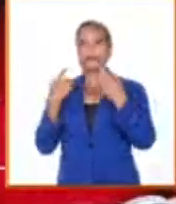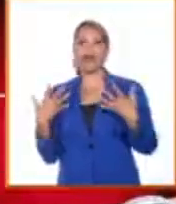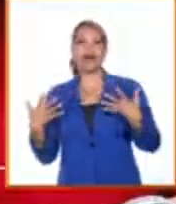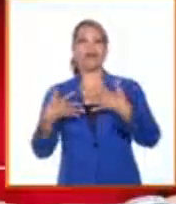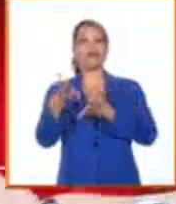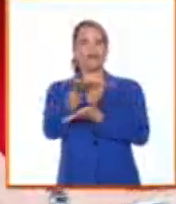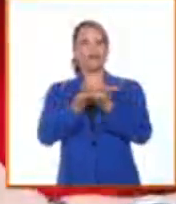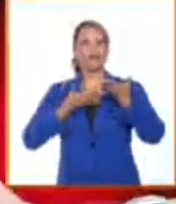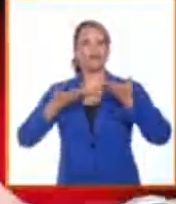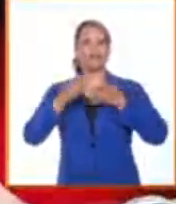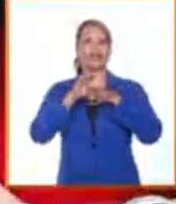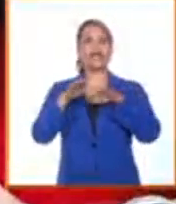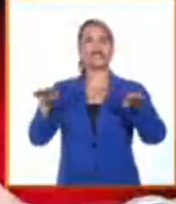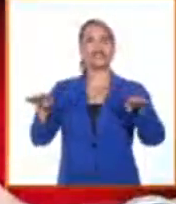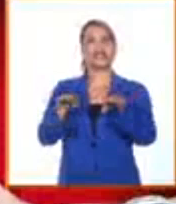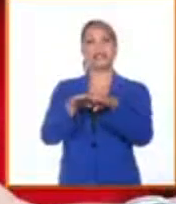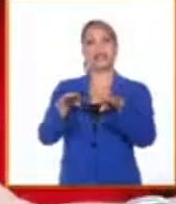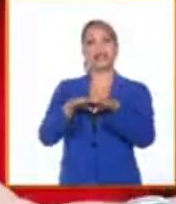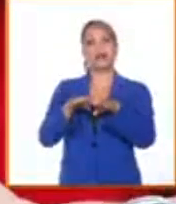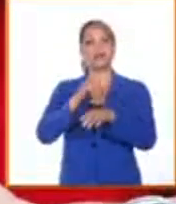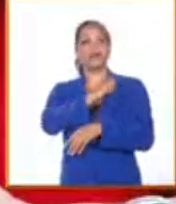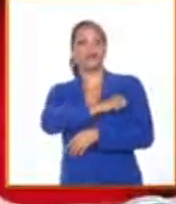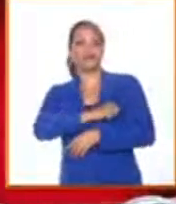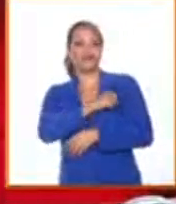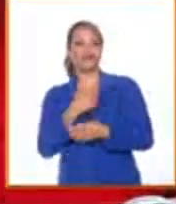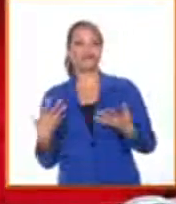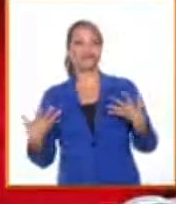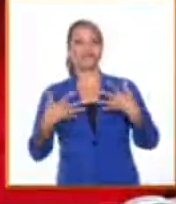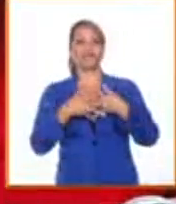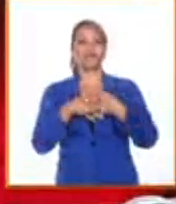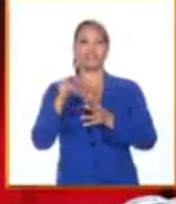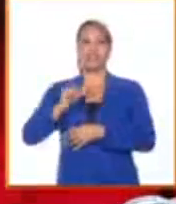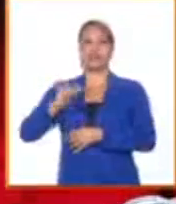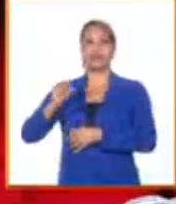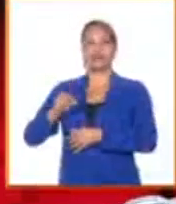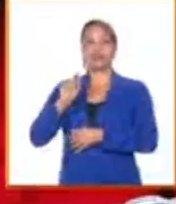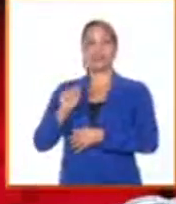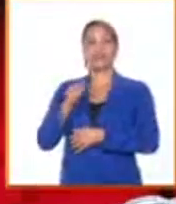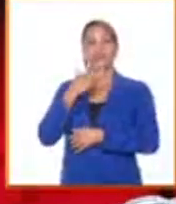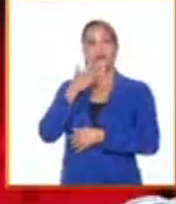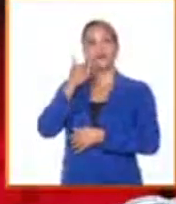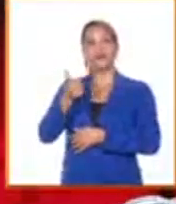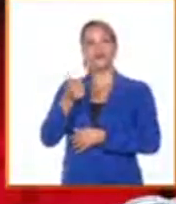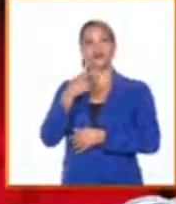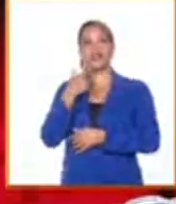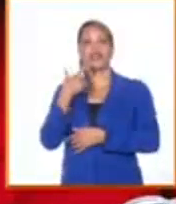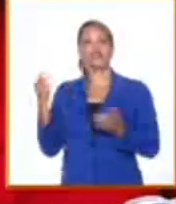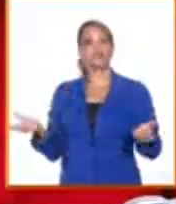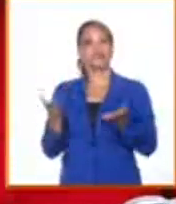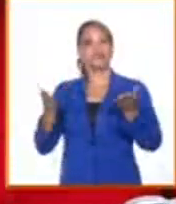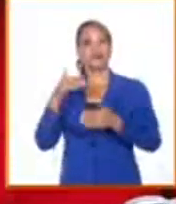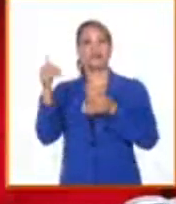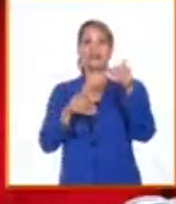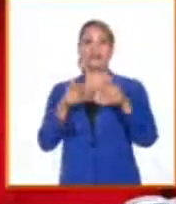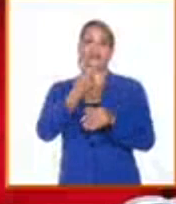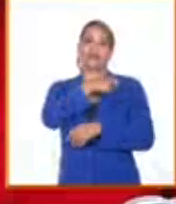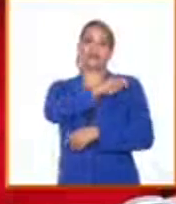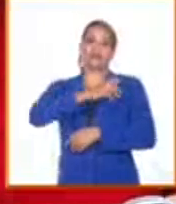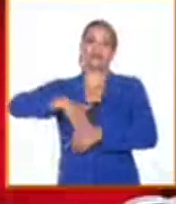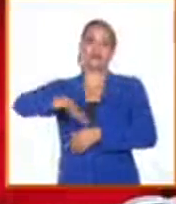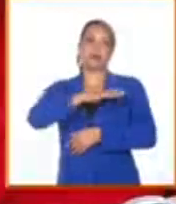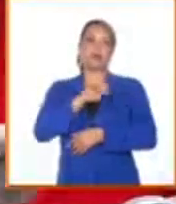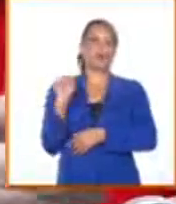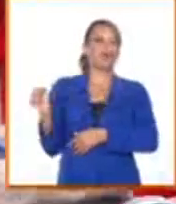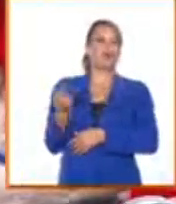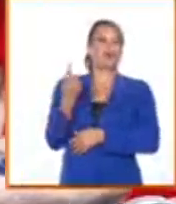armoniosas, estables, afectuosa entre las personas, motiva más a la participación popular. Pero no es la única, por